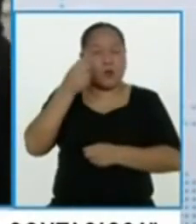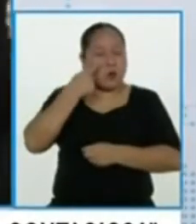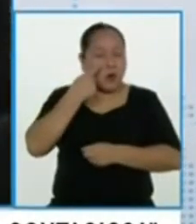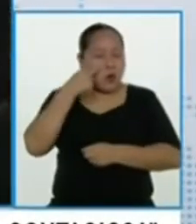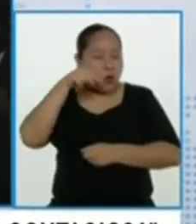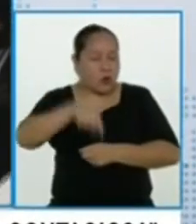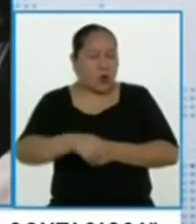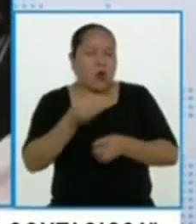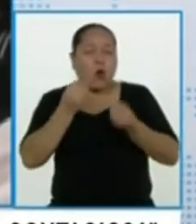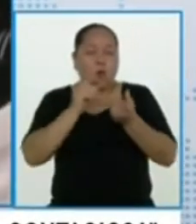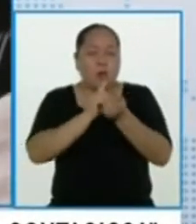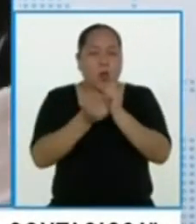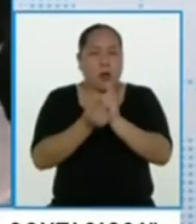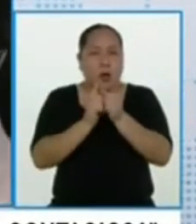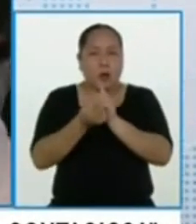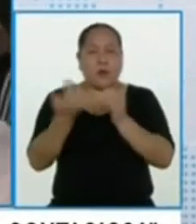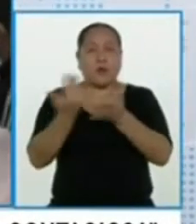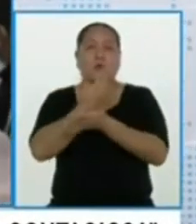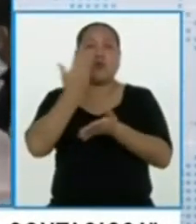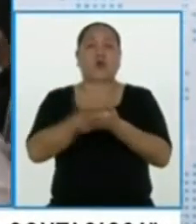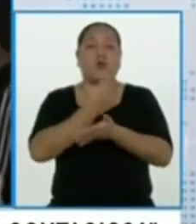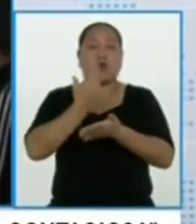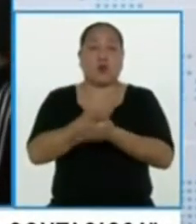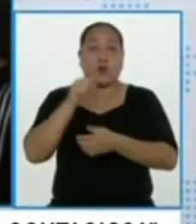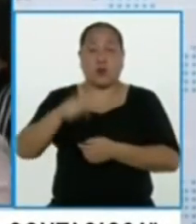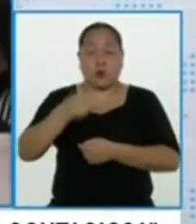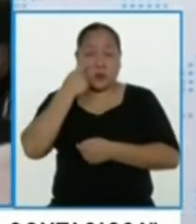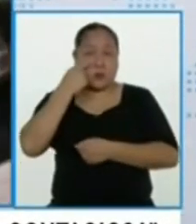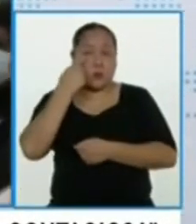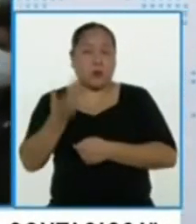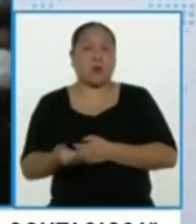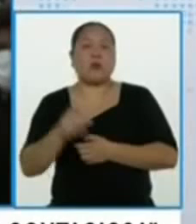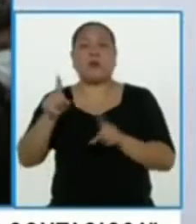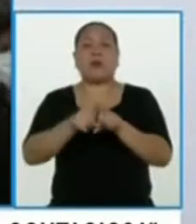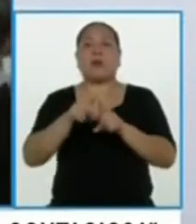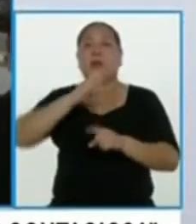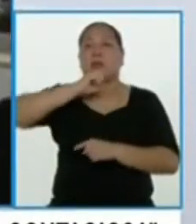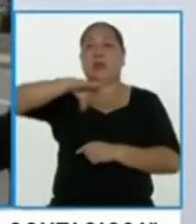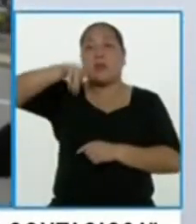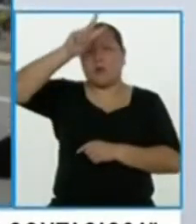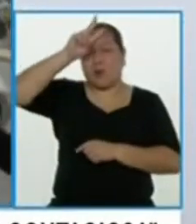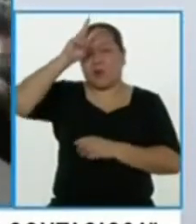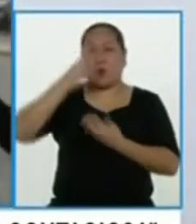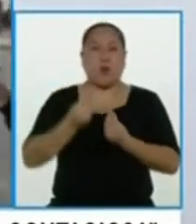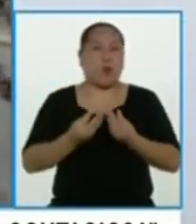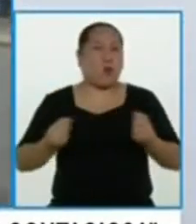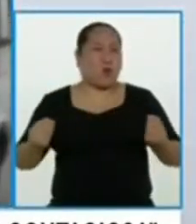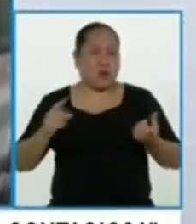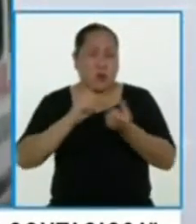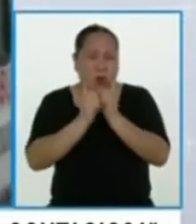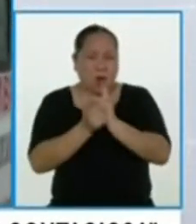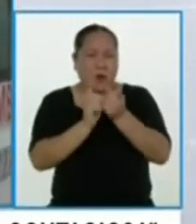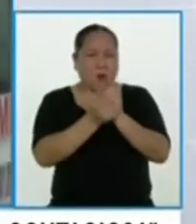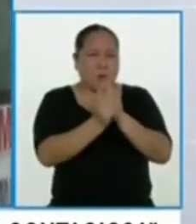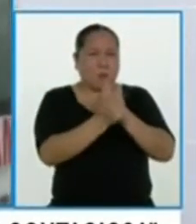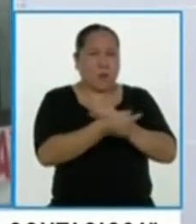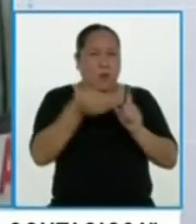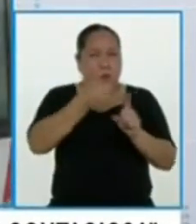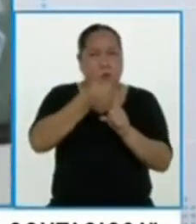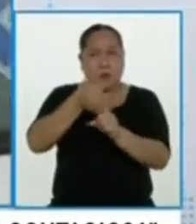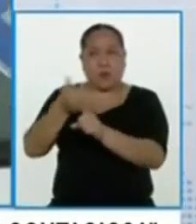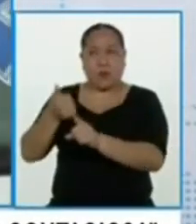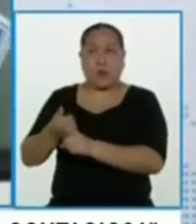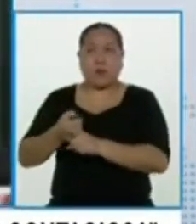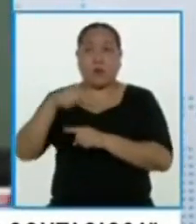mismo, las variantes que están apareciendo, que se están dando a conocer. Incluso se señala que el Perú tiene muchas variantes propias desarrolladas